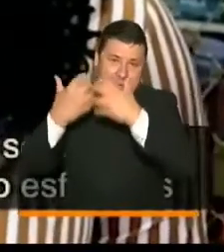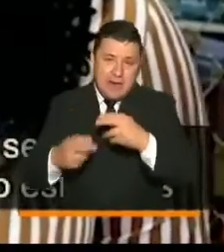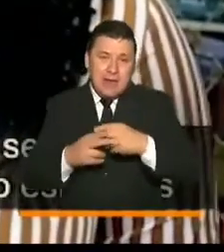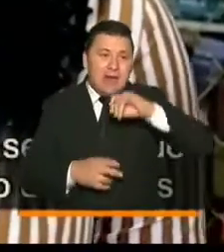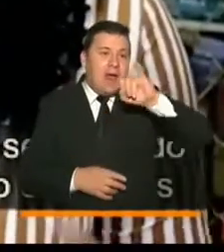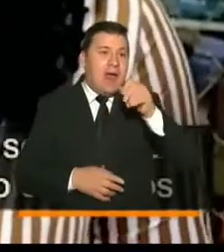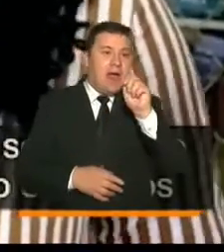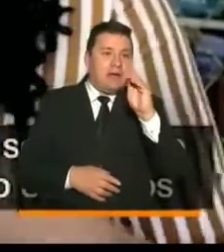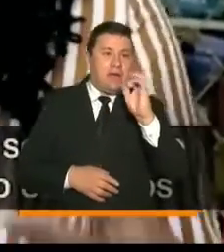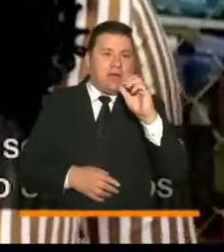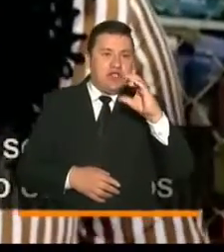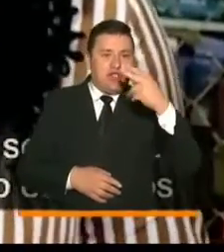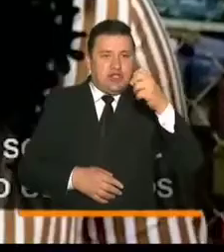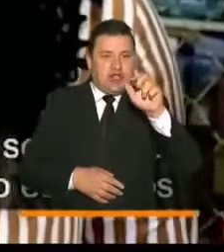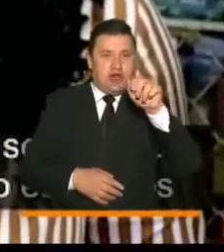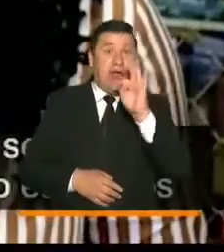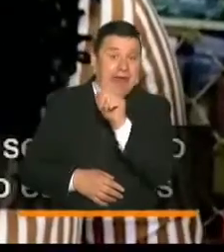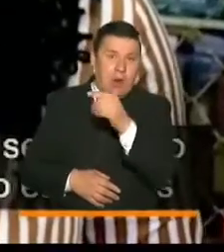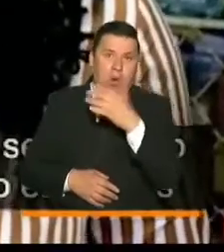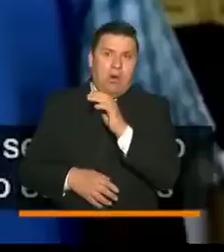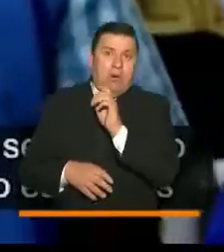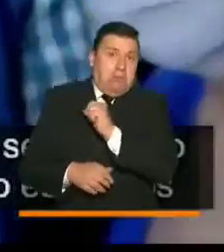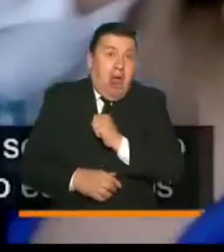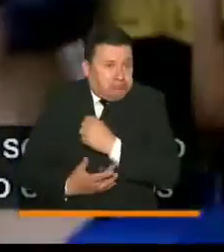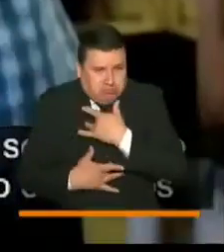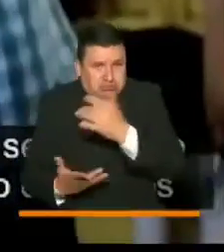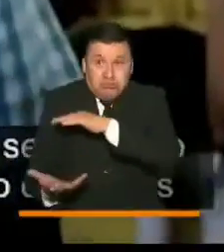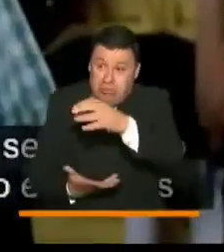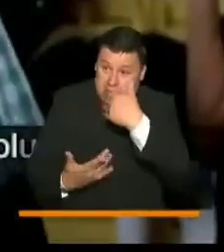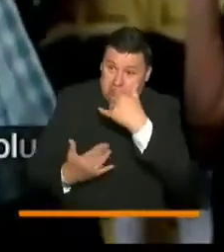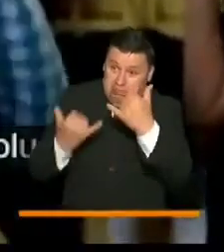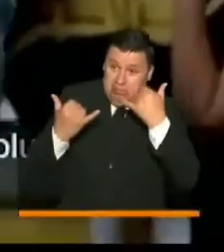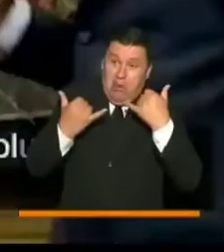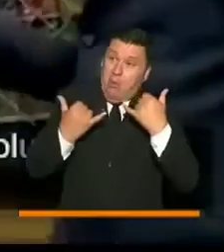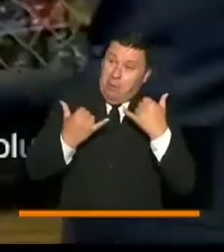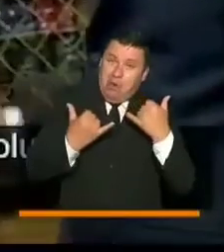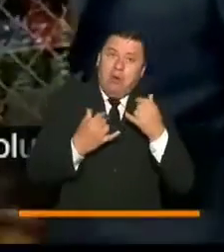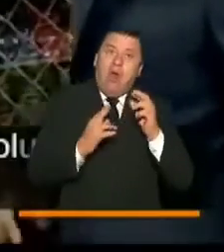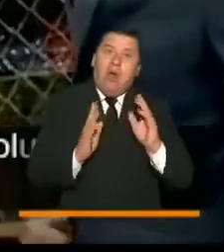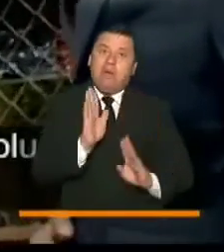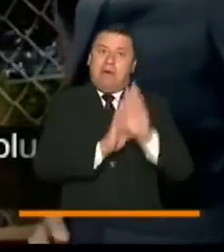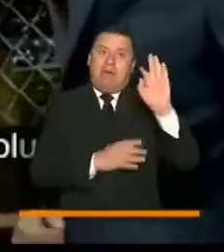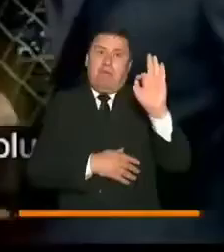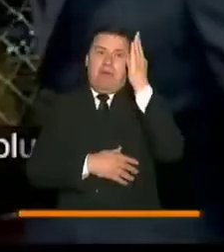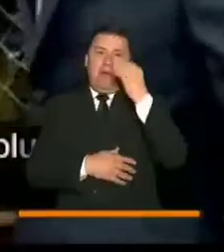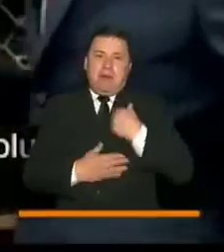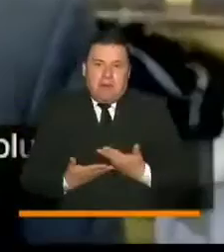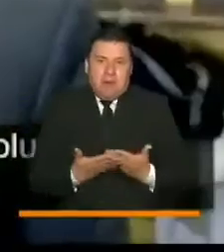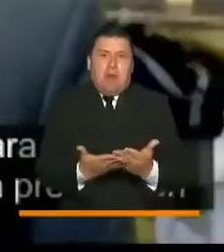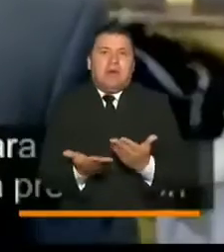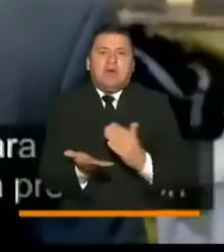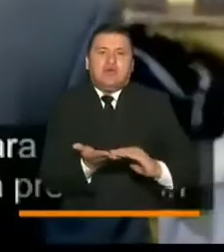High Vision, que se ha unido al listado enorme de entidades que están sumando esfuerzos para que Palmira podamos hacer viral la